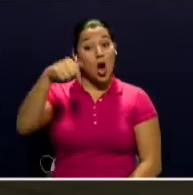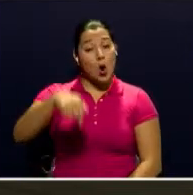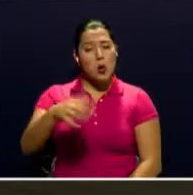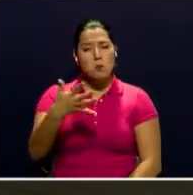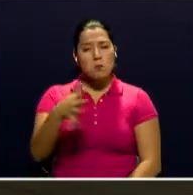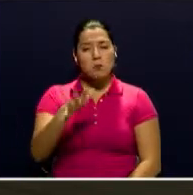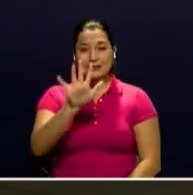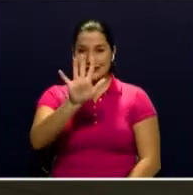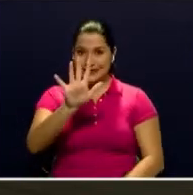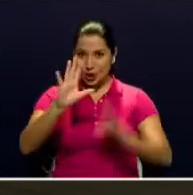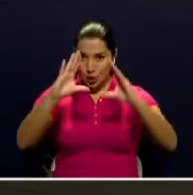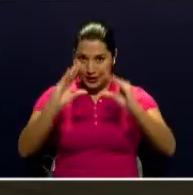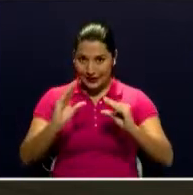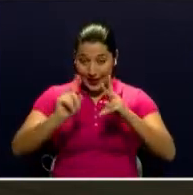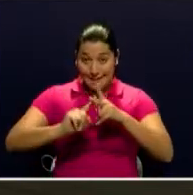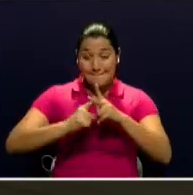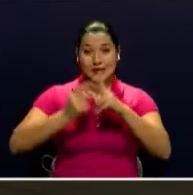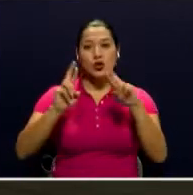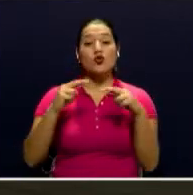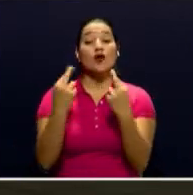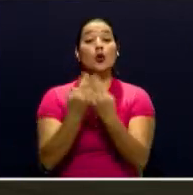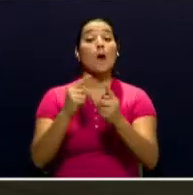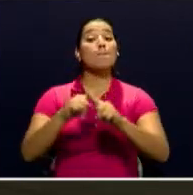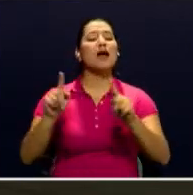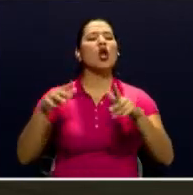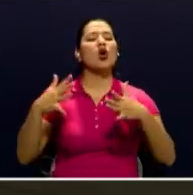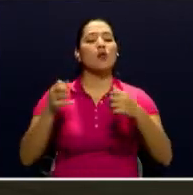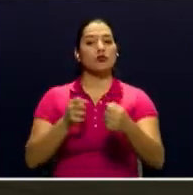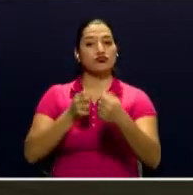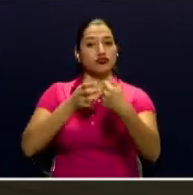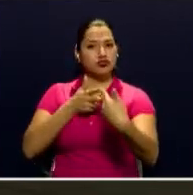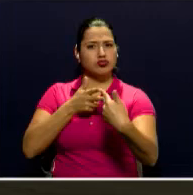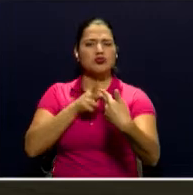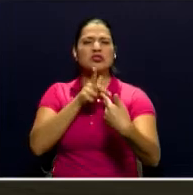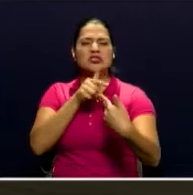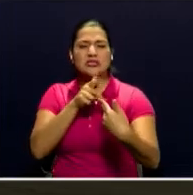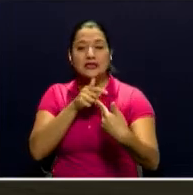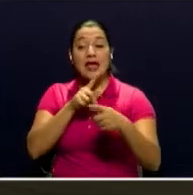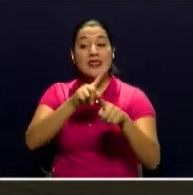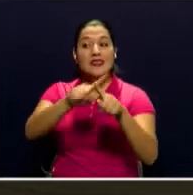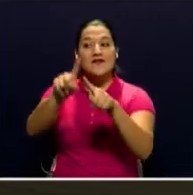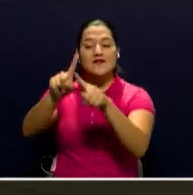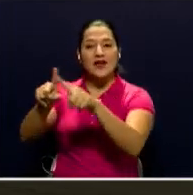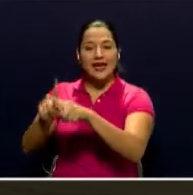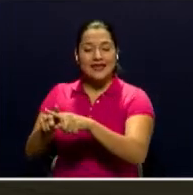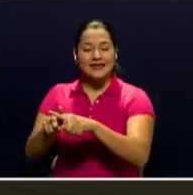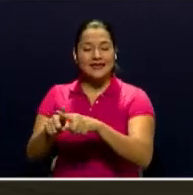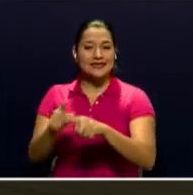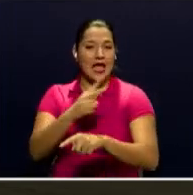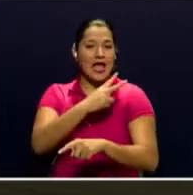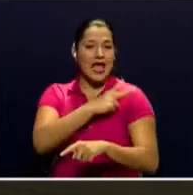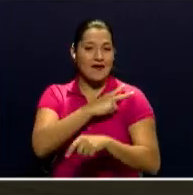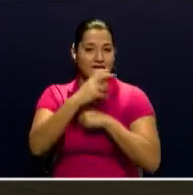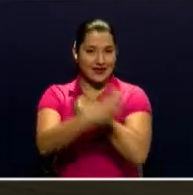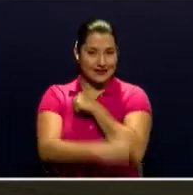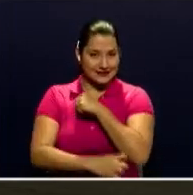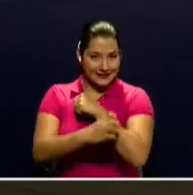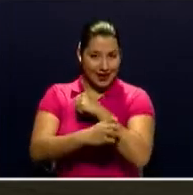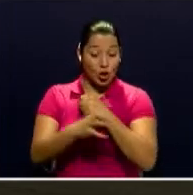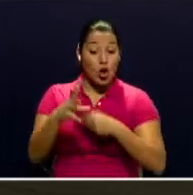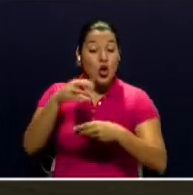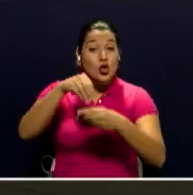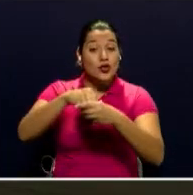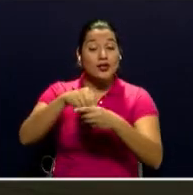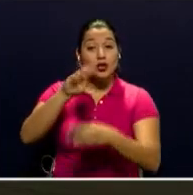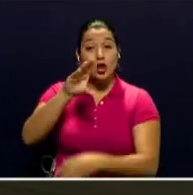tarde se reúnen de manera virtual los diferentes jefes de Estado del Sistema de Integración Centroamericana, de lo que conocemos como